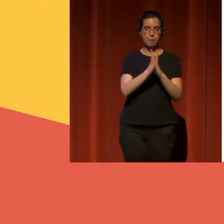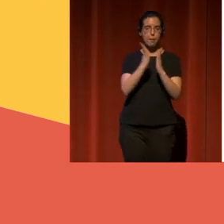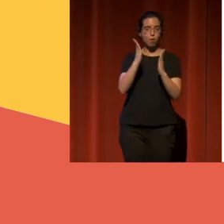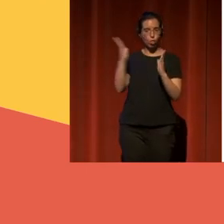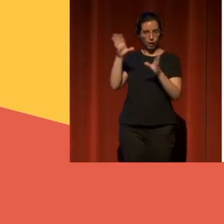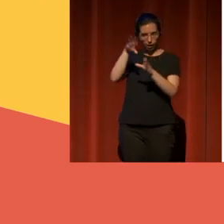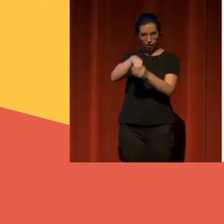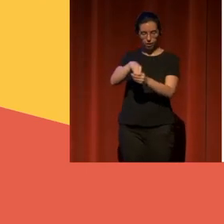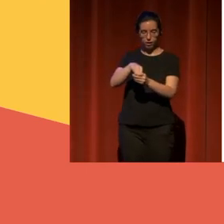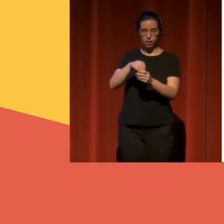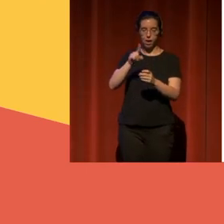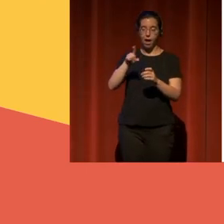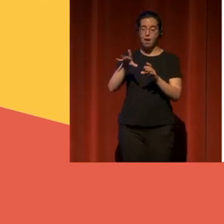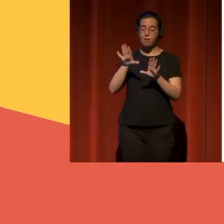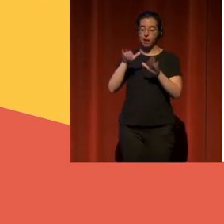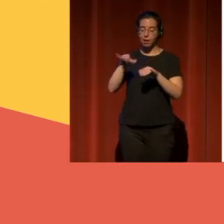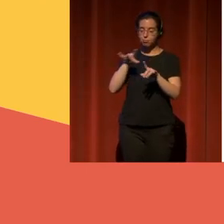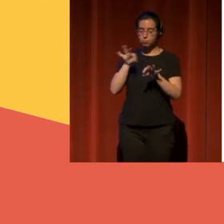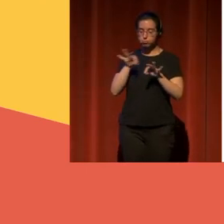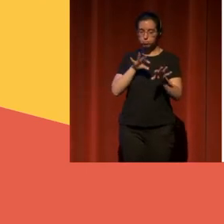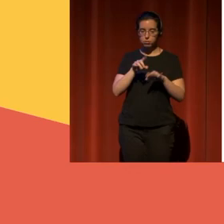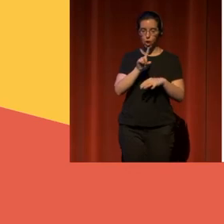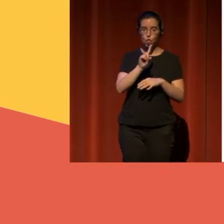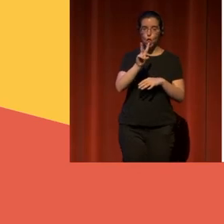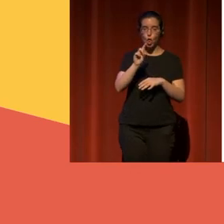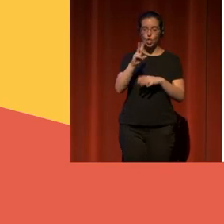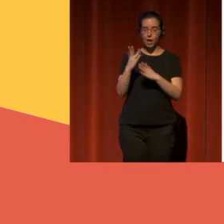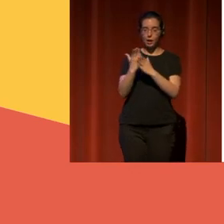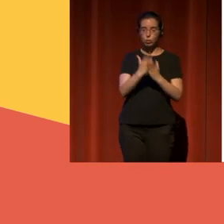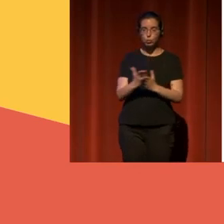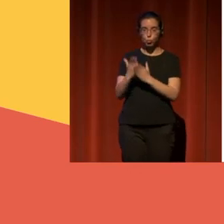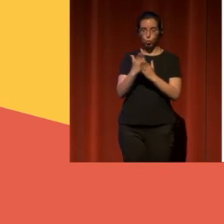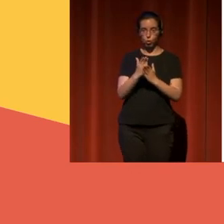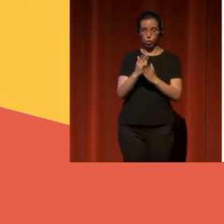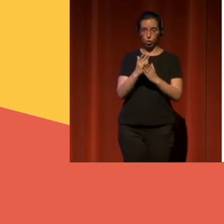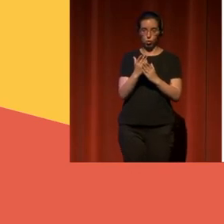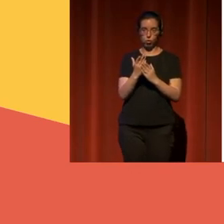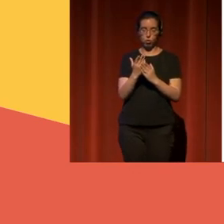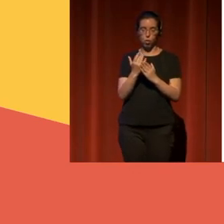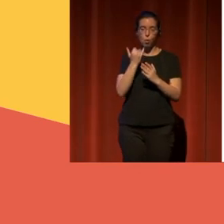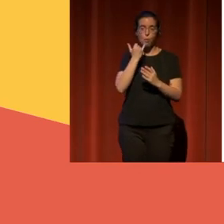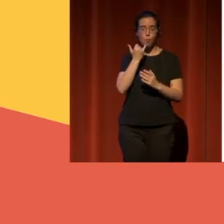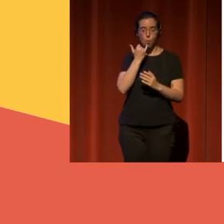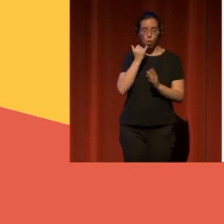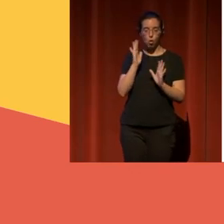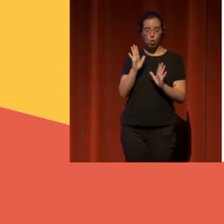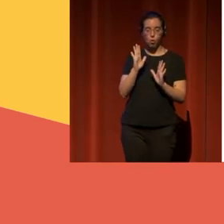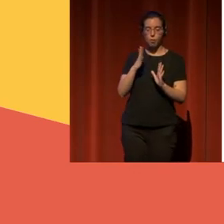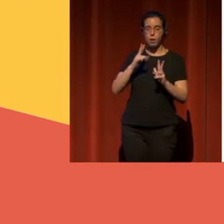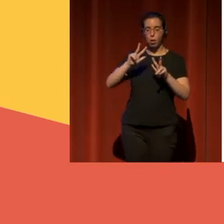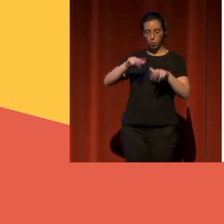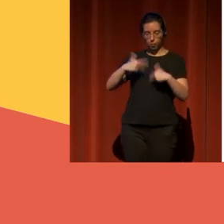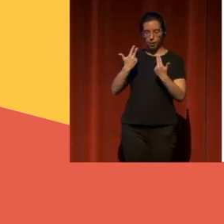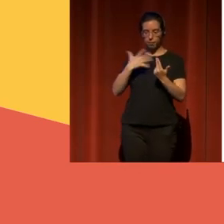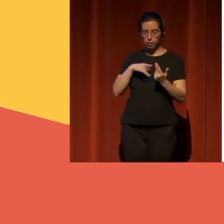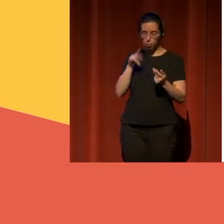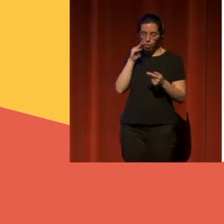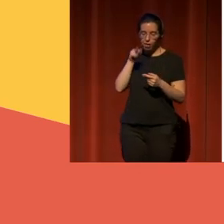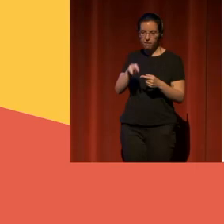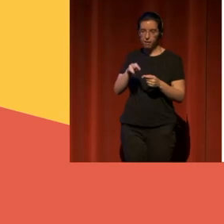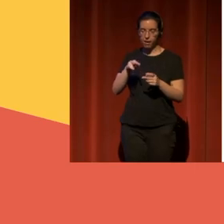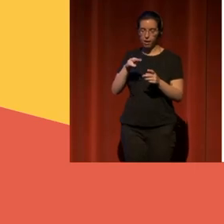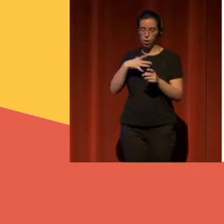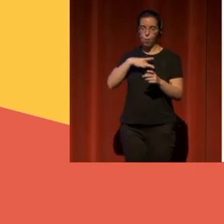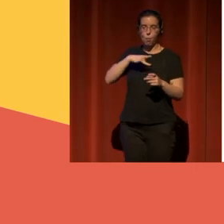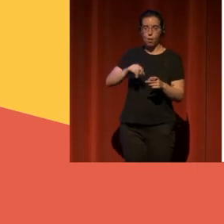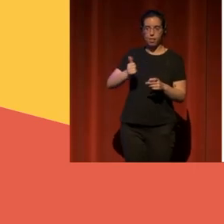he quedado con 12 estudios que no son muchos, pero sí que permiten ver las posibilidades de aprovechamiento en el